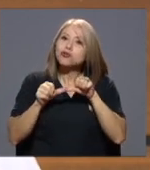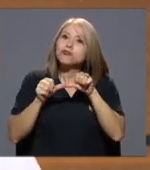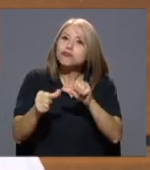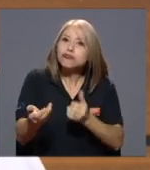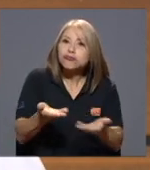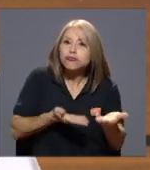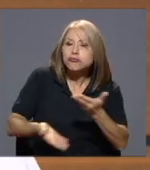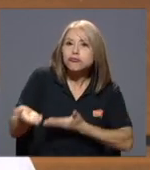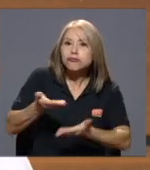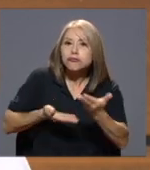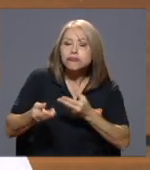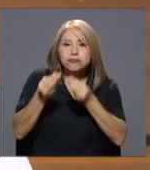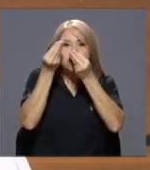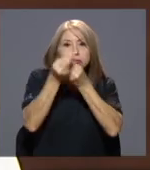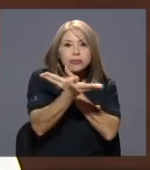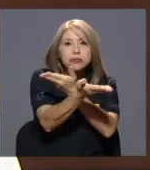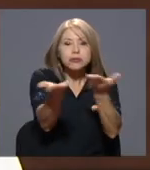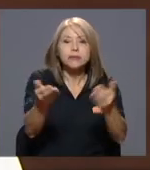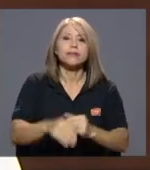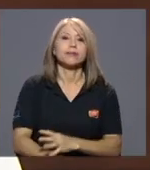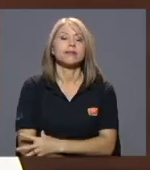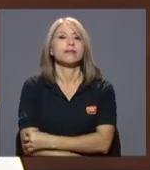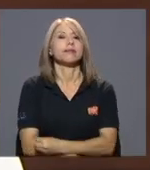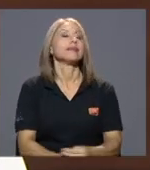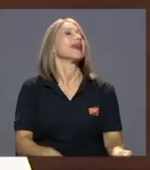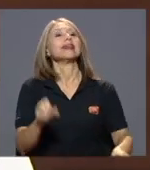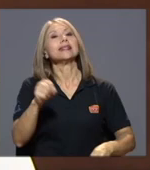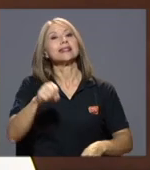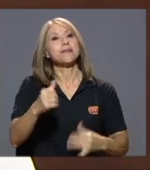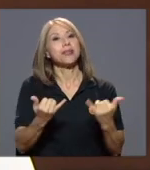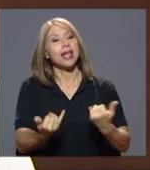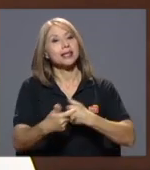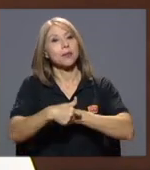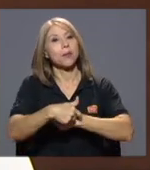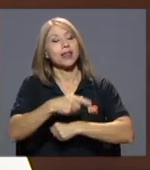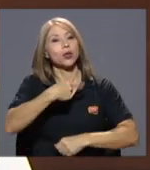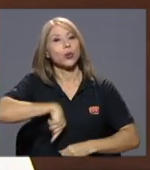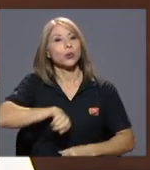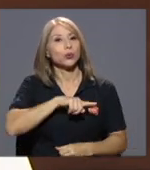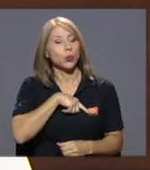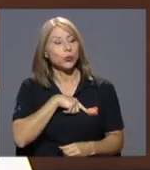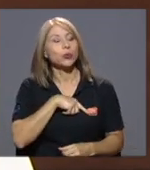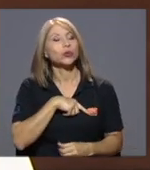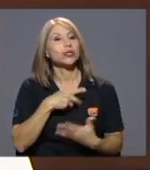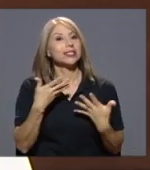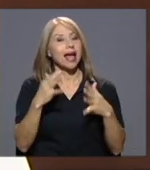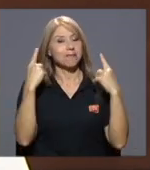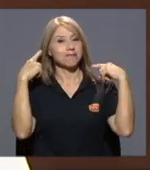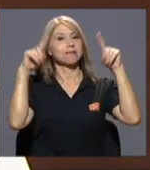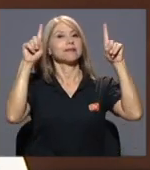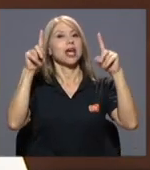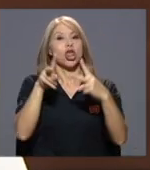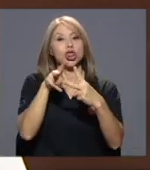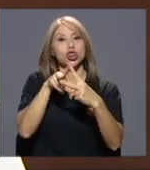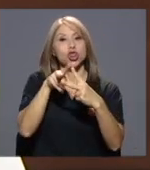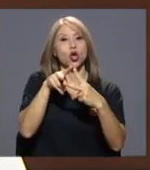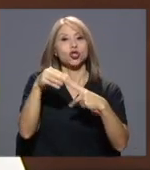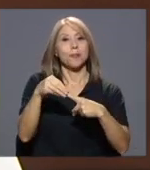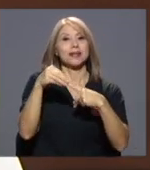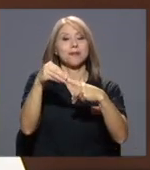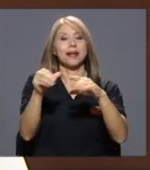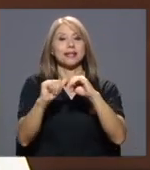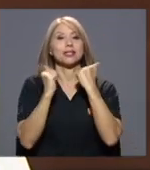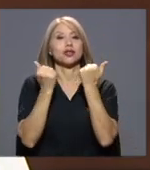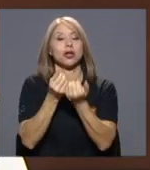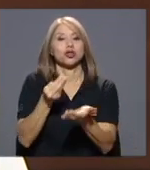la ciudadanía pueda tener una reivindicación, don Jimmy. Sí, bueno, en este momento hemos conseguido, por ejemplo, que las dos principales asociaciones de consumidores, que